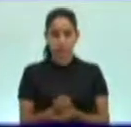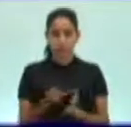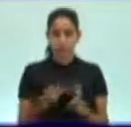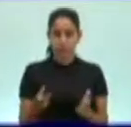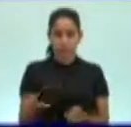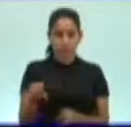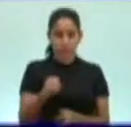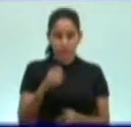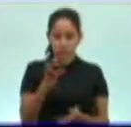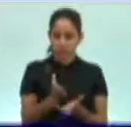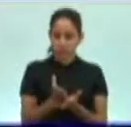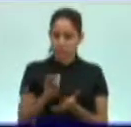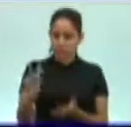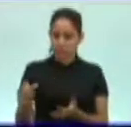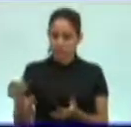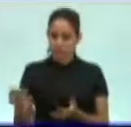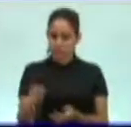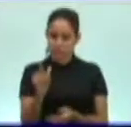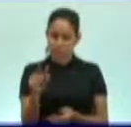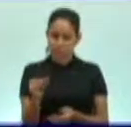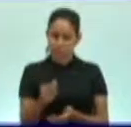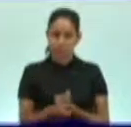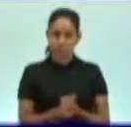los estudiantes